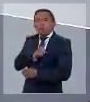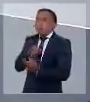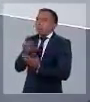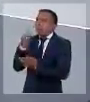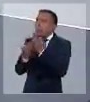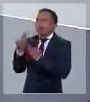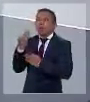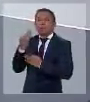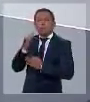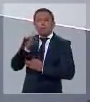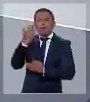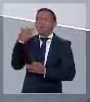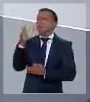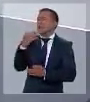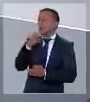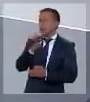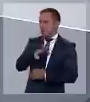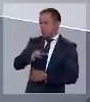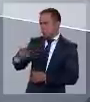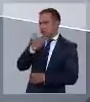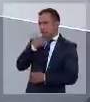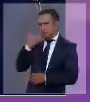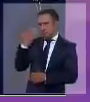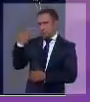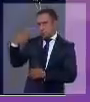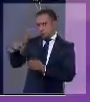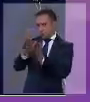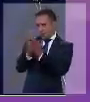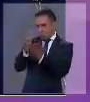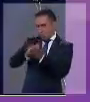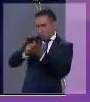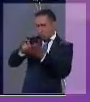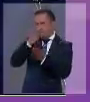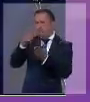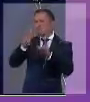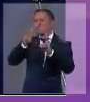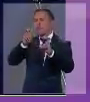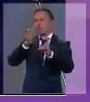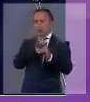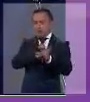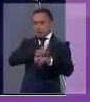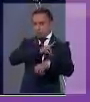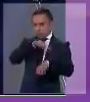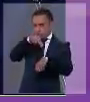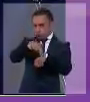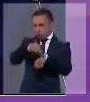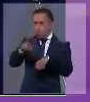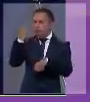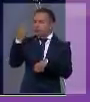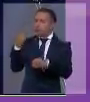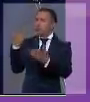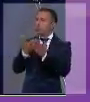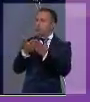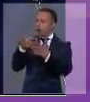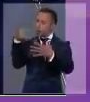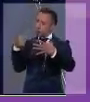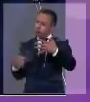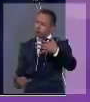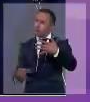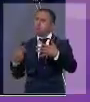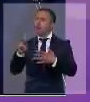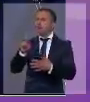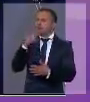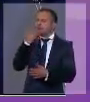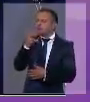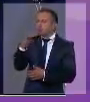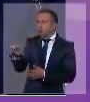en su libro varios puntos sobre el tema de salud. Pero empiezo preguntándole, desde su punto de vista, ¿habría que unificar todo el sistema